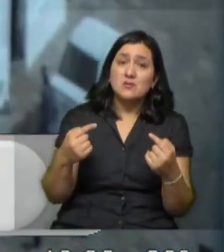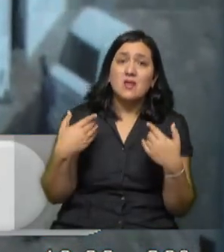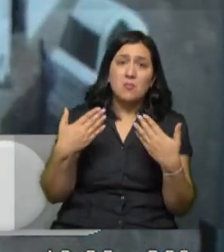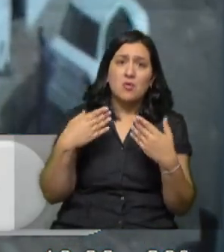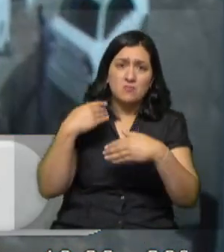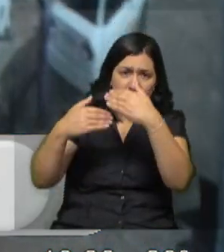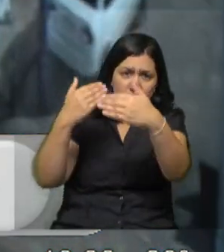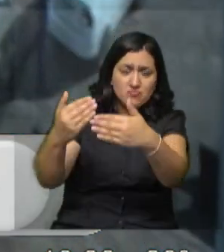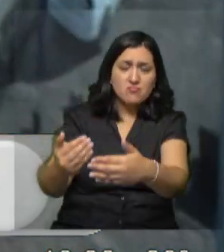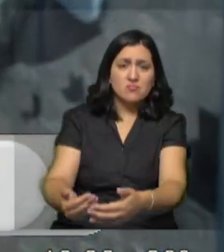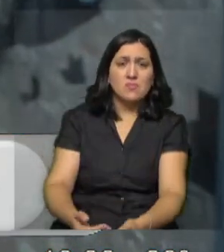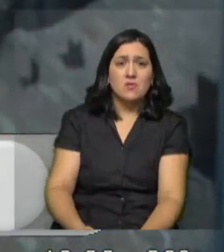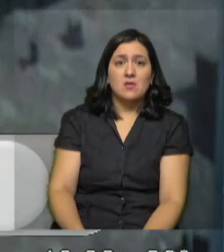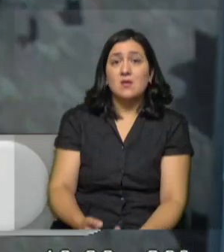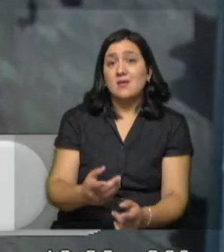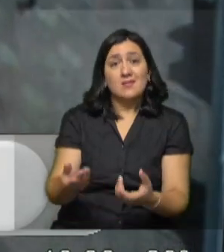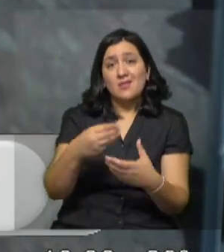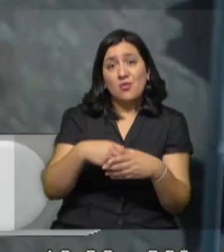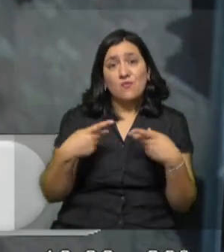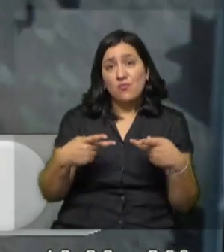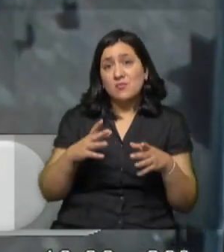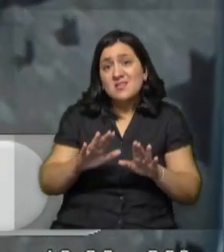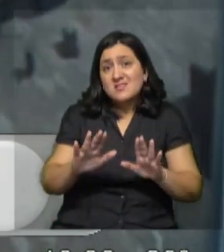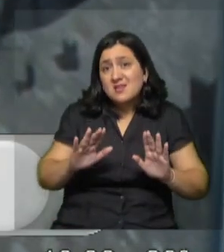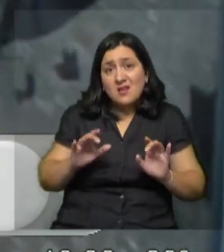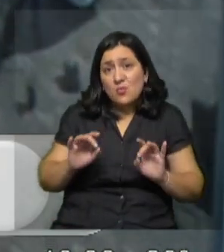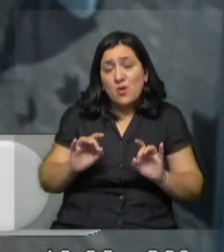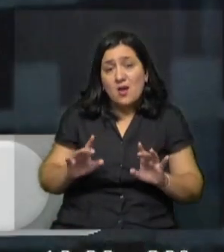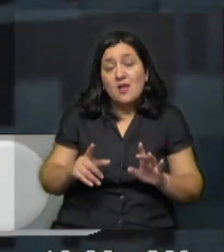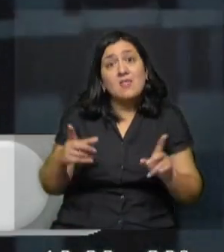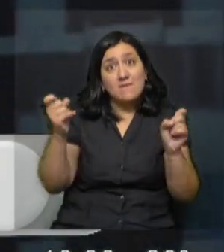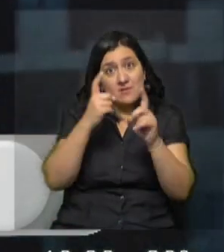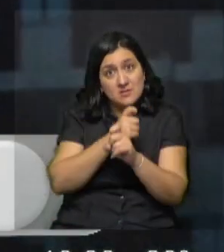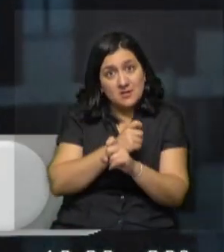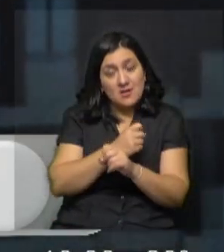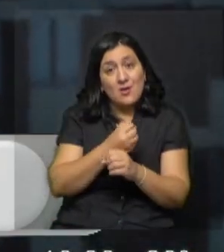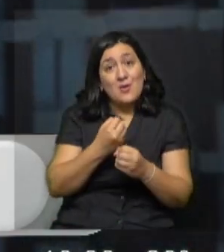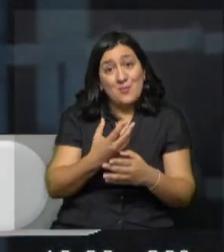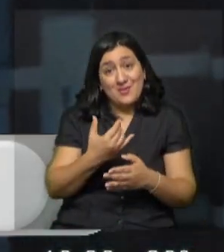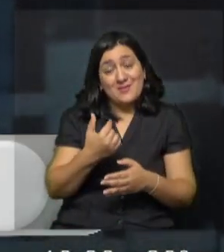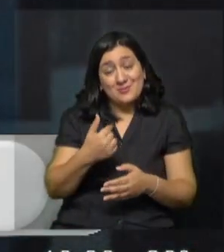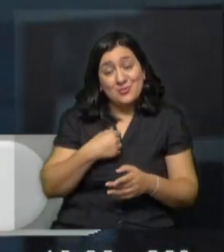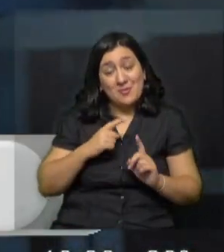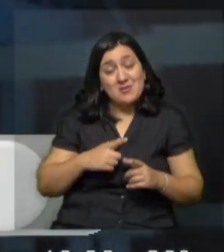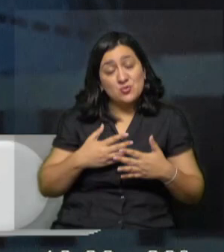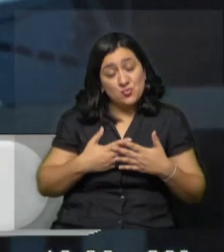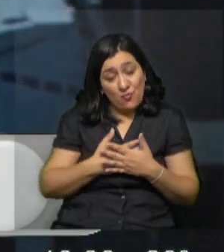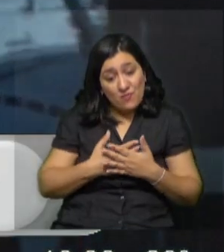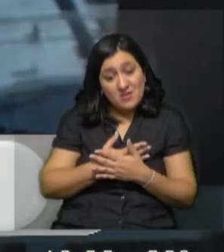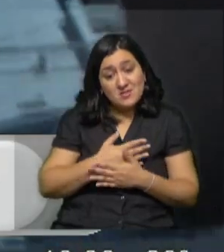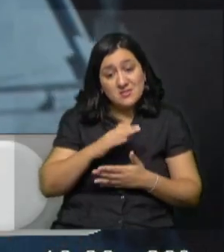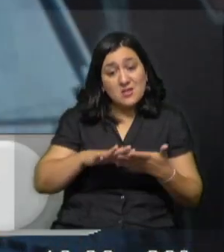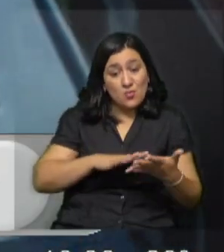adelante y que es parte del fútbol. Eso es lo más duro porque vos pasaste por situaciones de esas y hoy sos